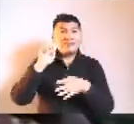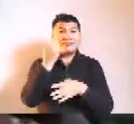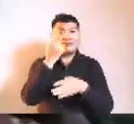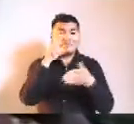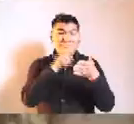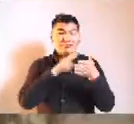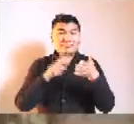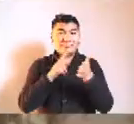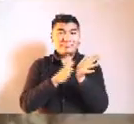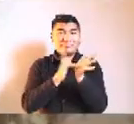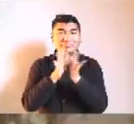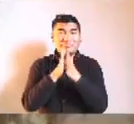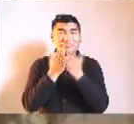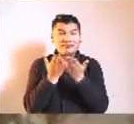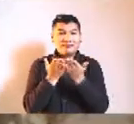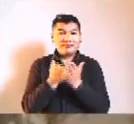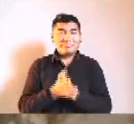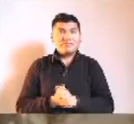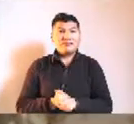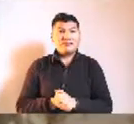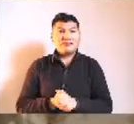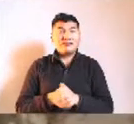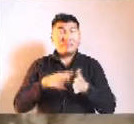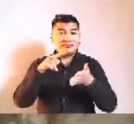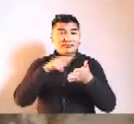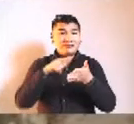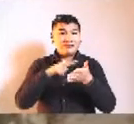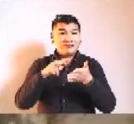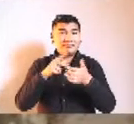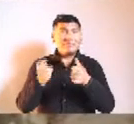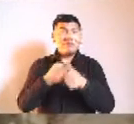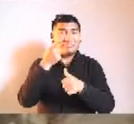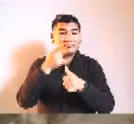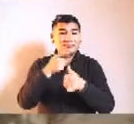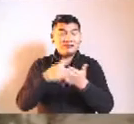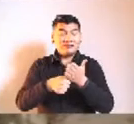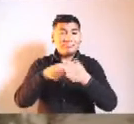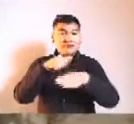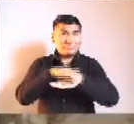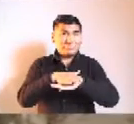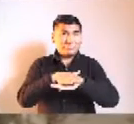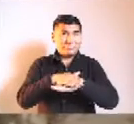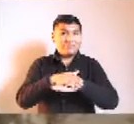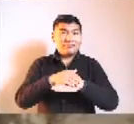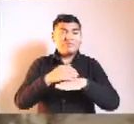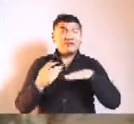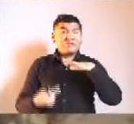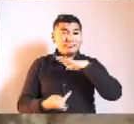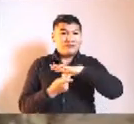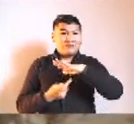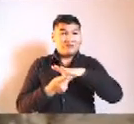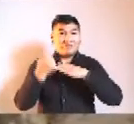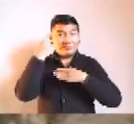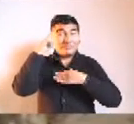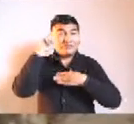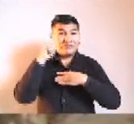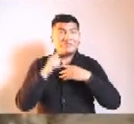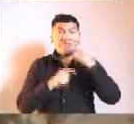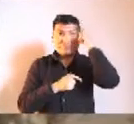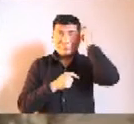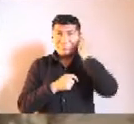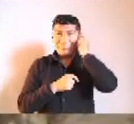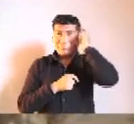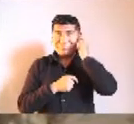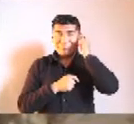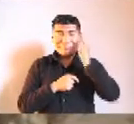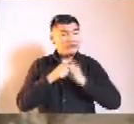segunda lectura. Lectura de la primera carta del apóstol San Pablo a Timoteo.